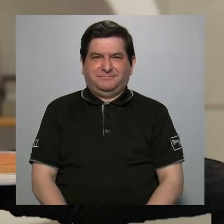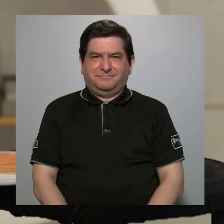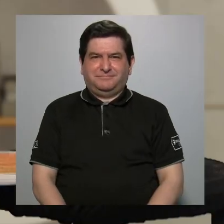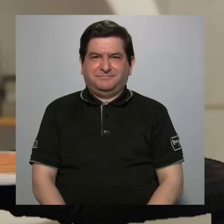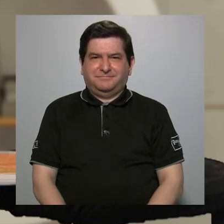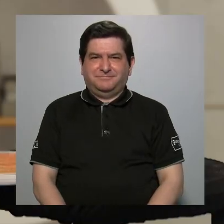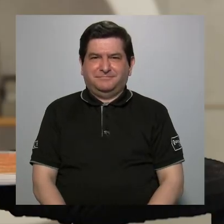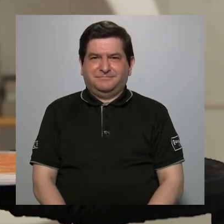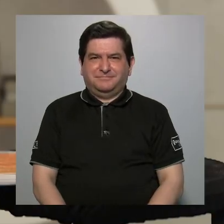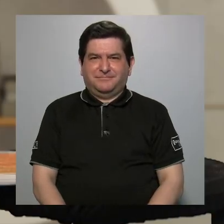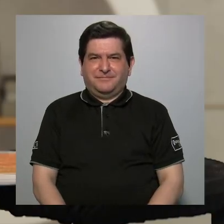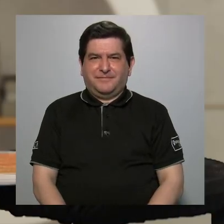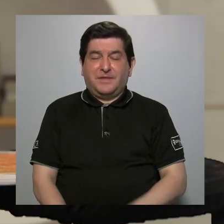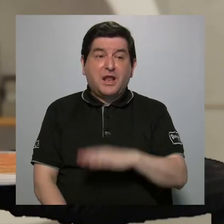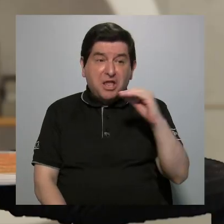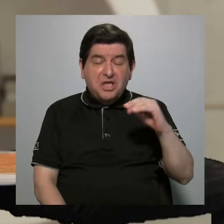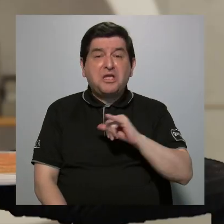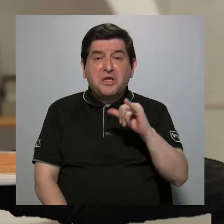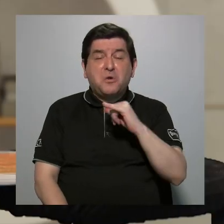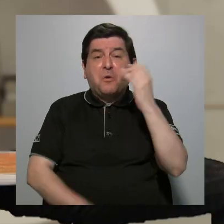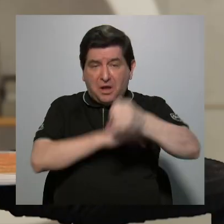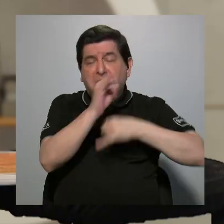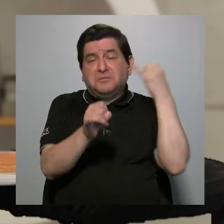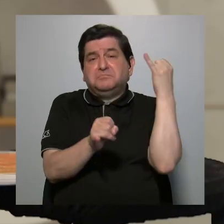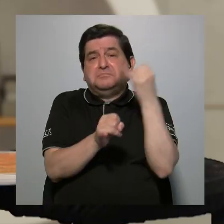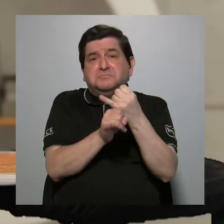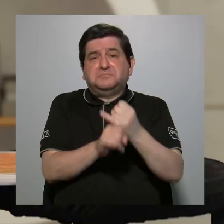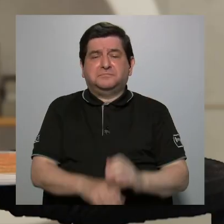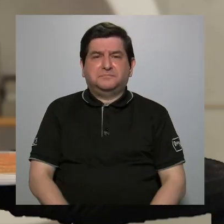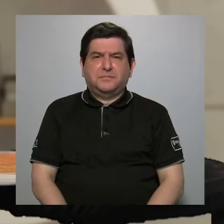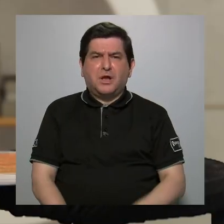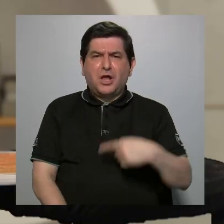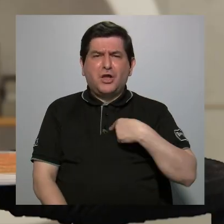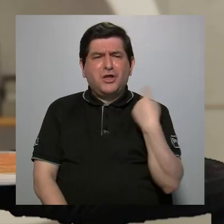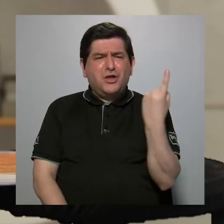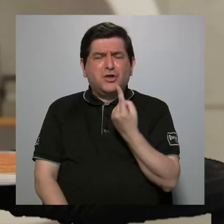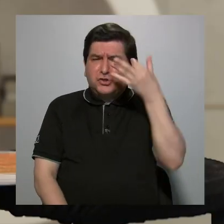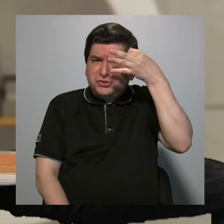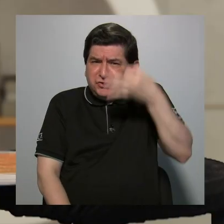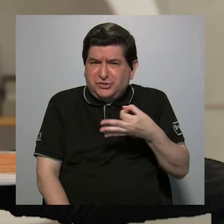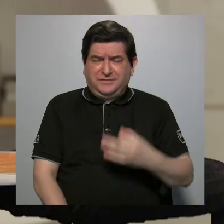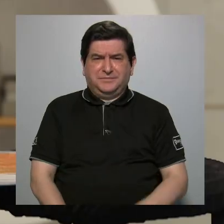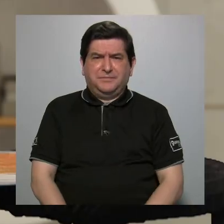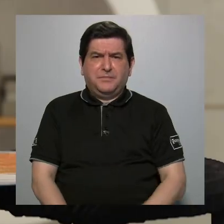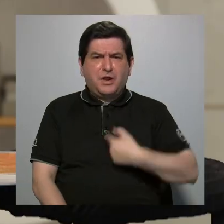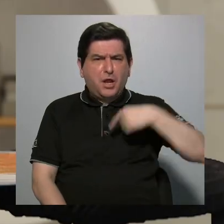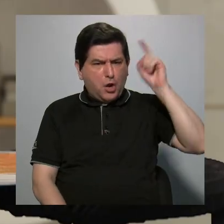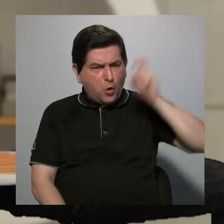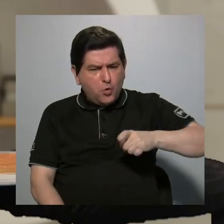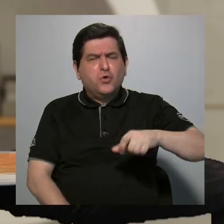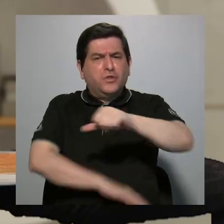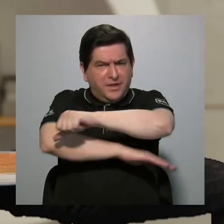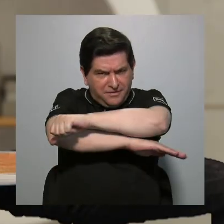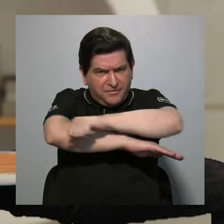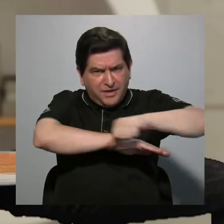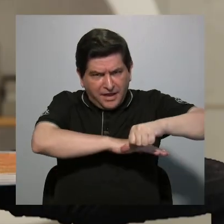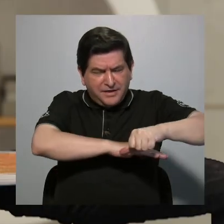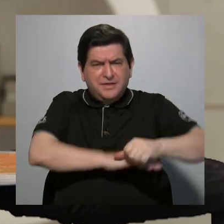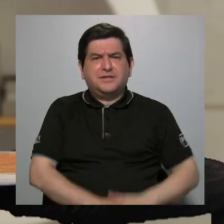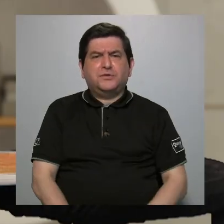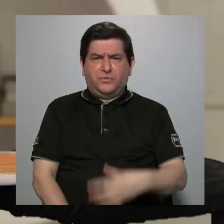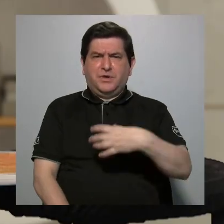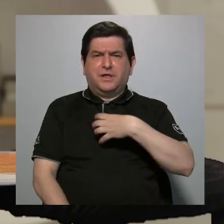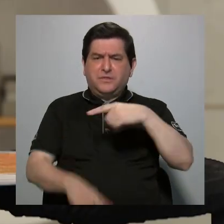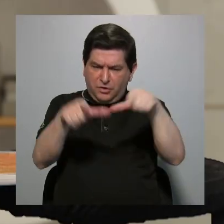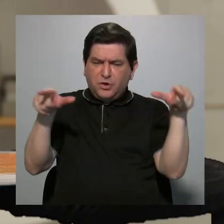y un poco muy internacional también. Y yo siempre he creído que pues uno debe hacer una arquitectura